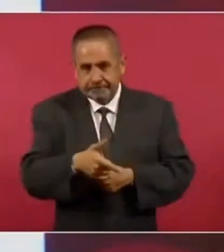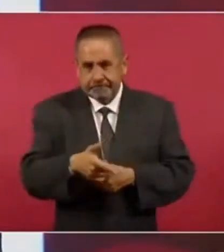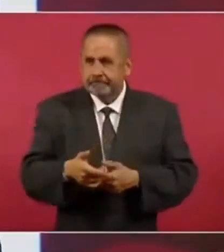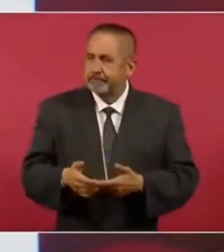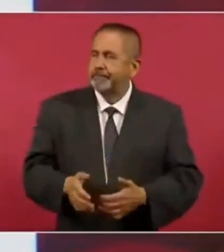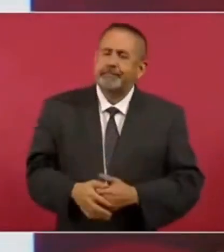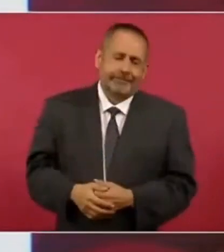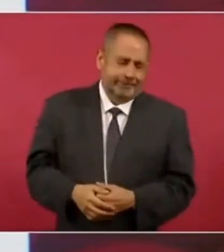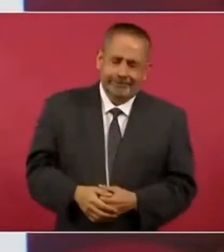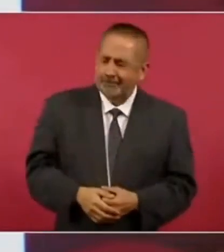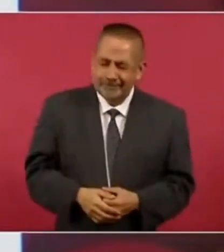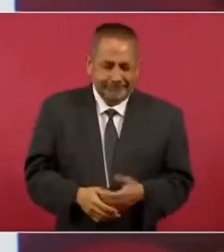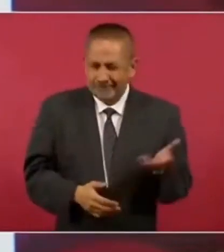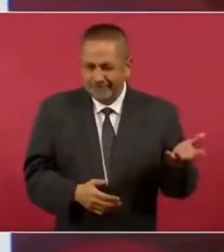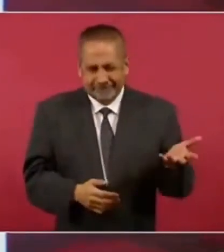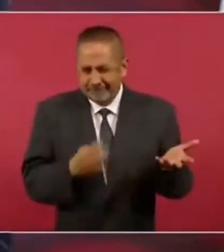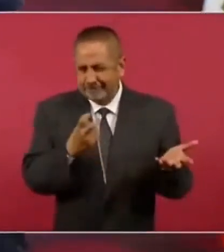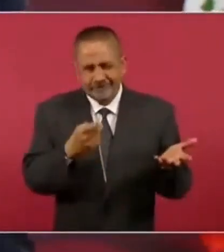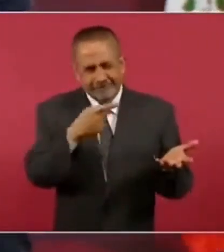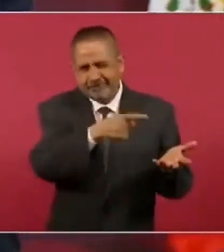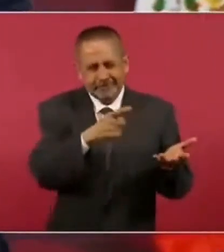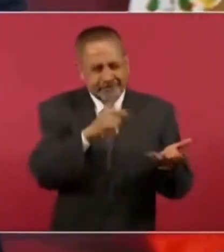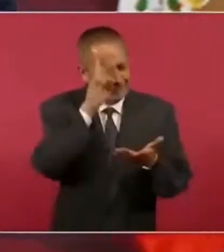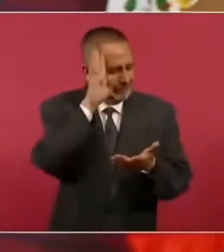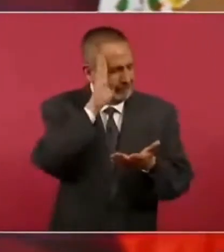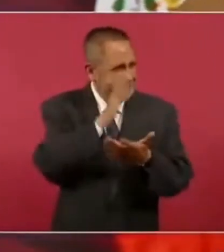Eso sí ya es extremo